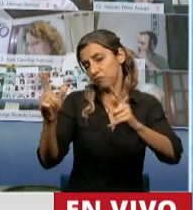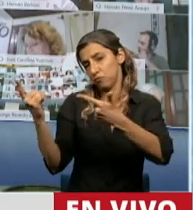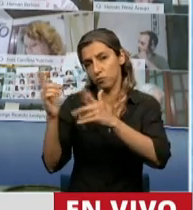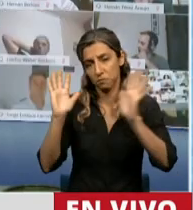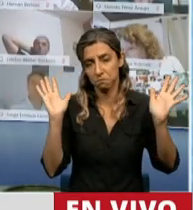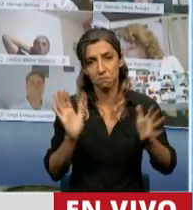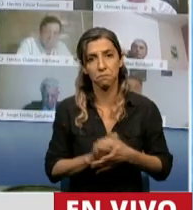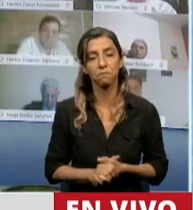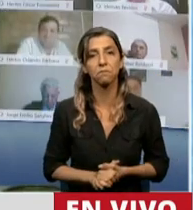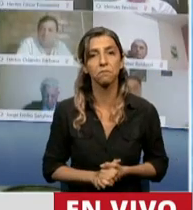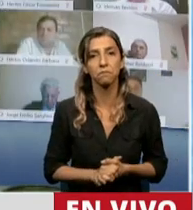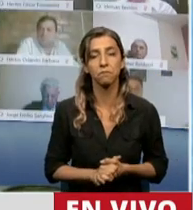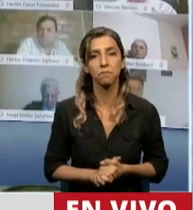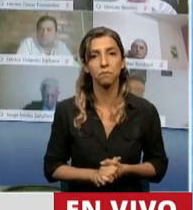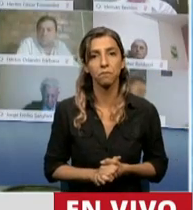diferentes motivos,